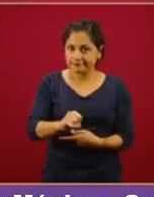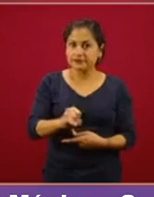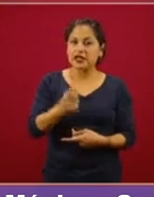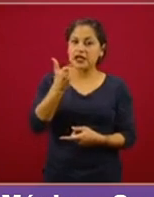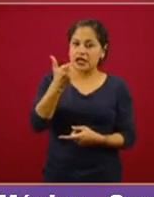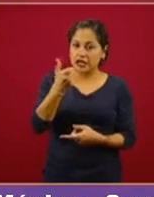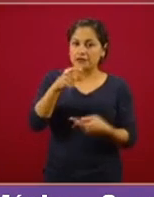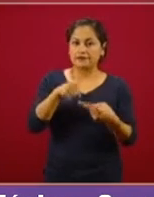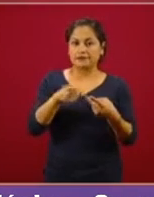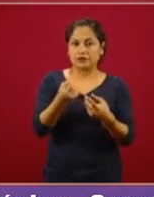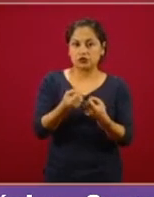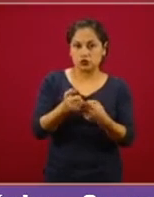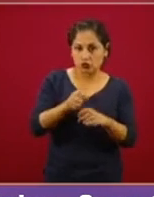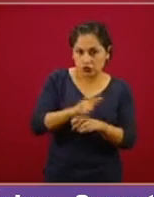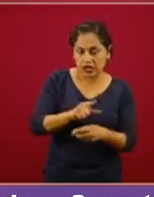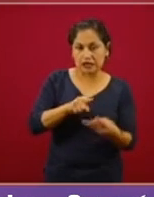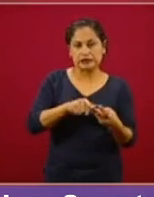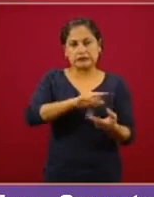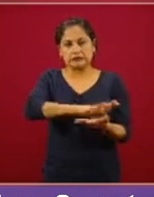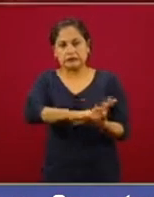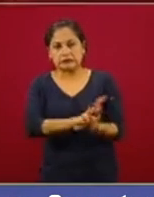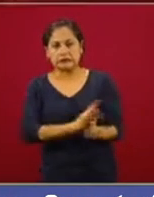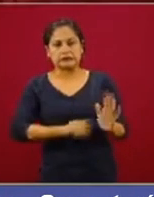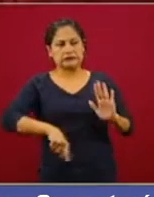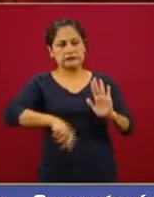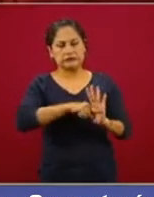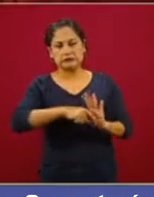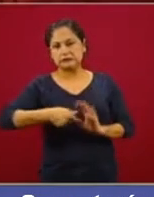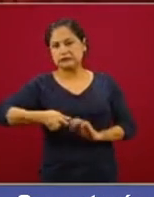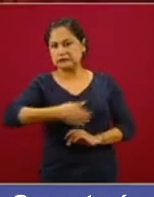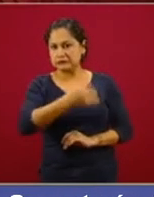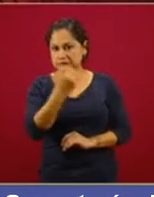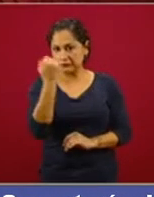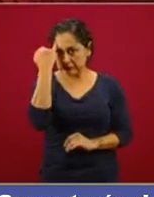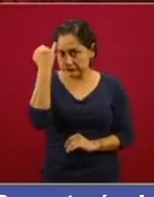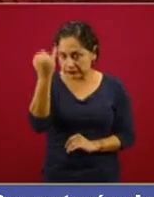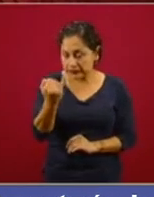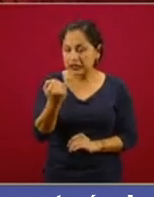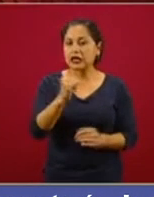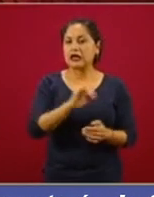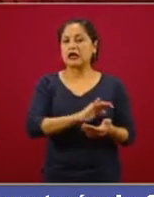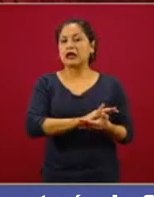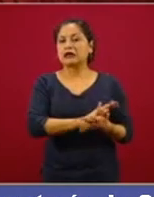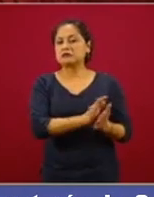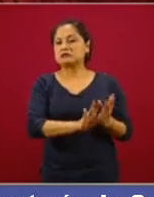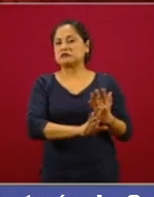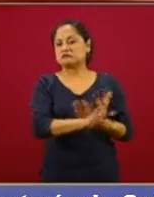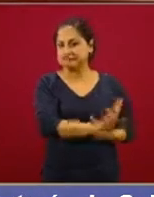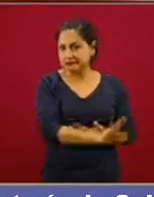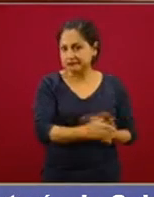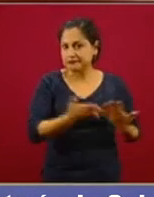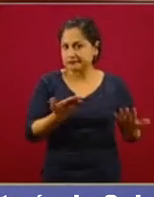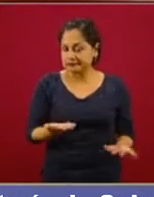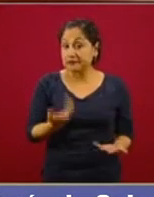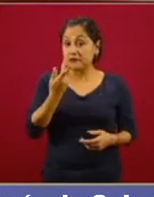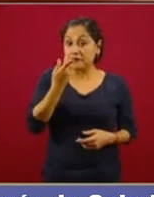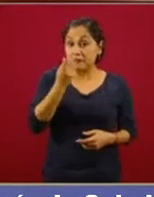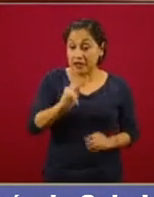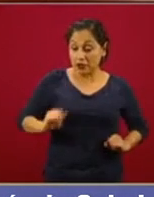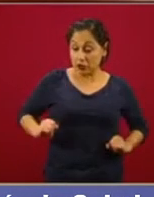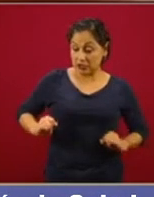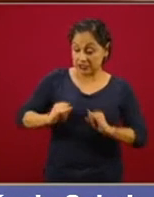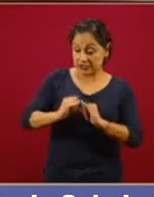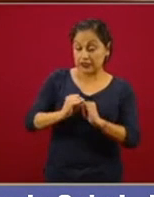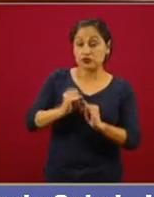de discriminación, de estigma, de rechazo, pero afortunadamente no para las instituciones del sector salud,